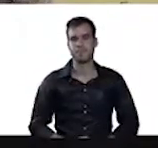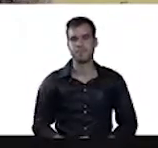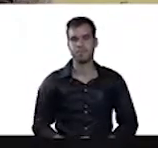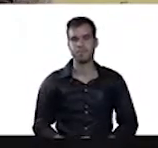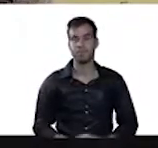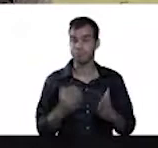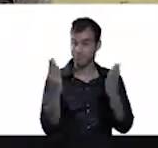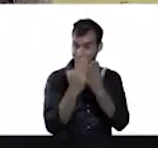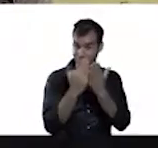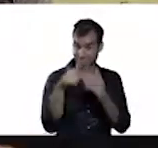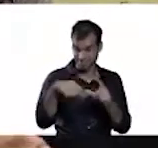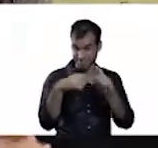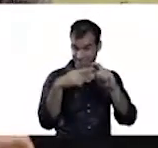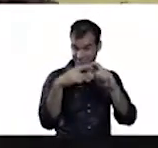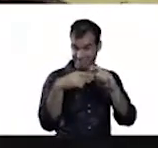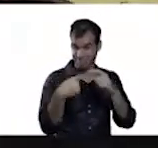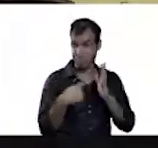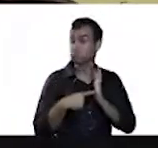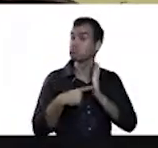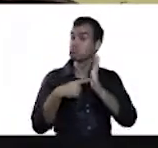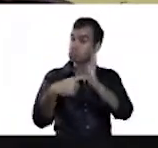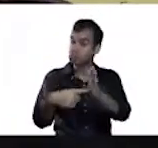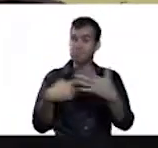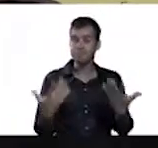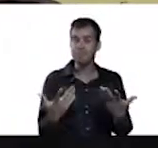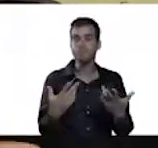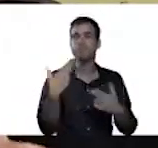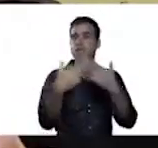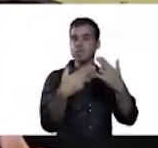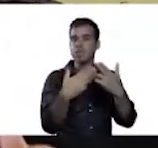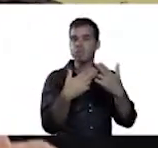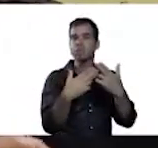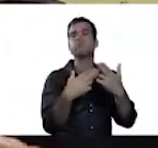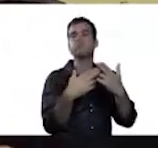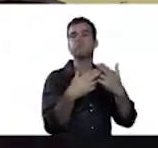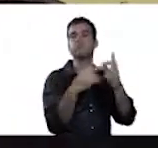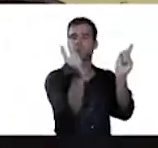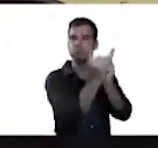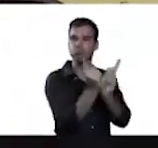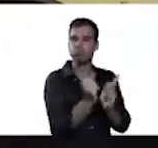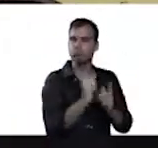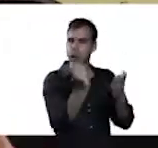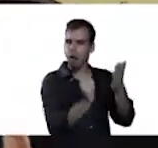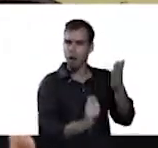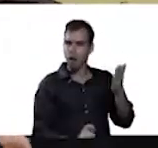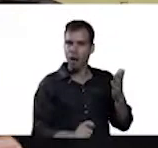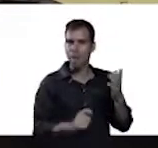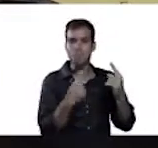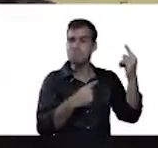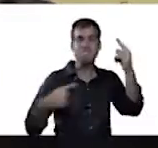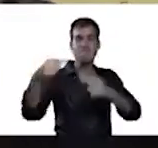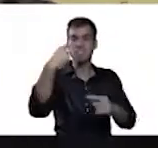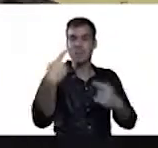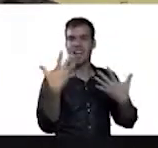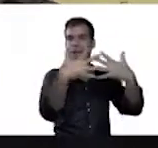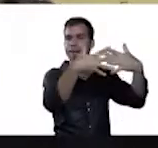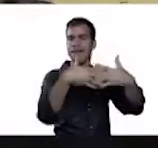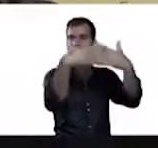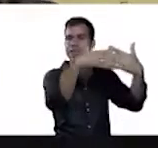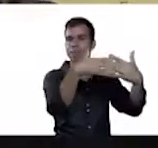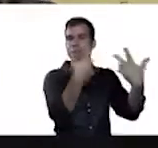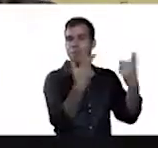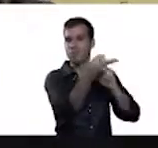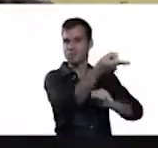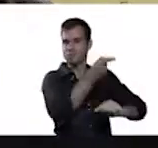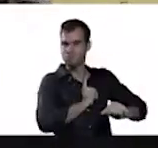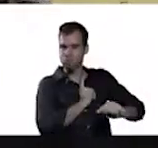texto. Para el estudio de este contenido, les sugerimos realizar una cronología comentada de las